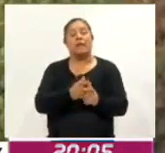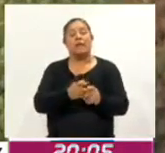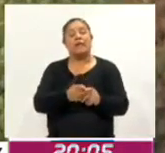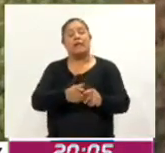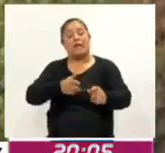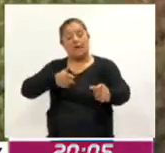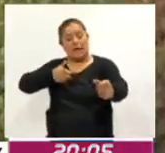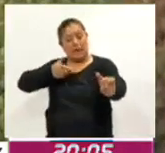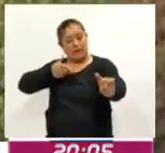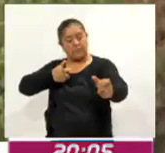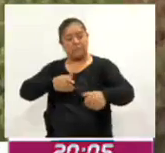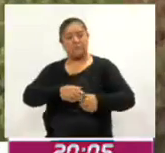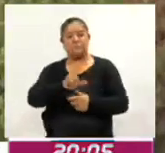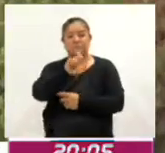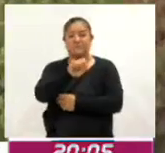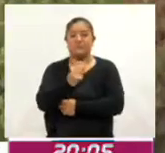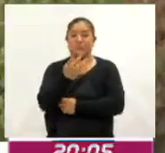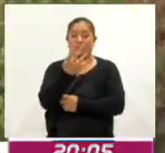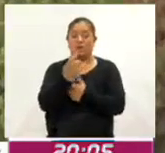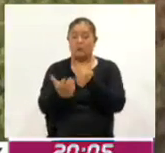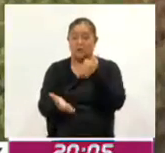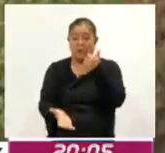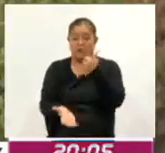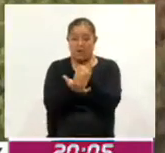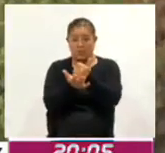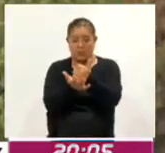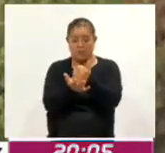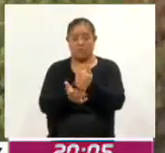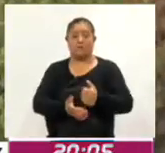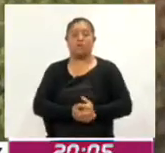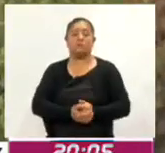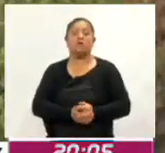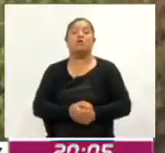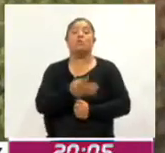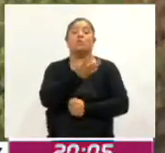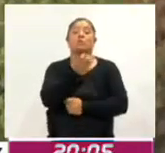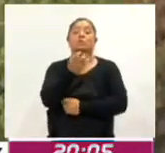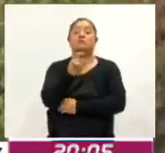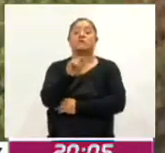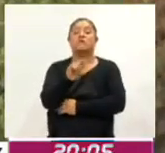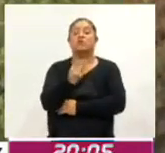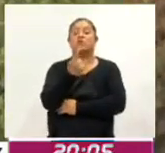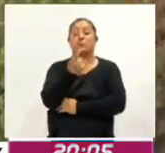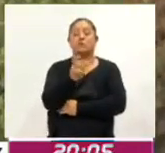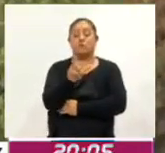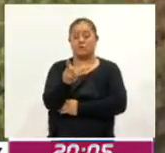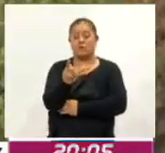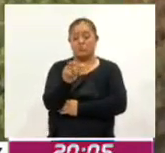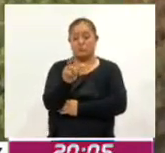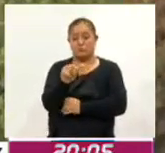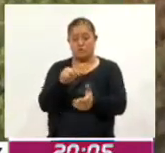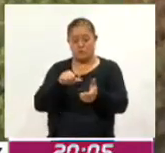largas, 24 cargadores y 471